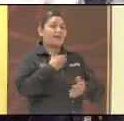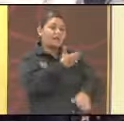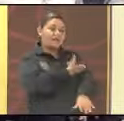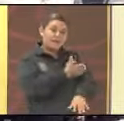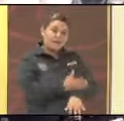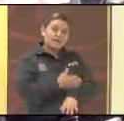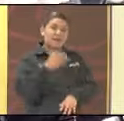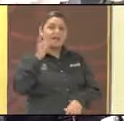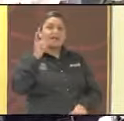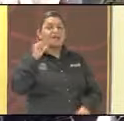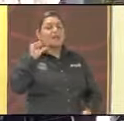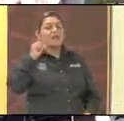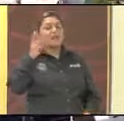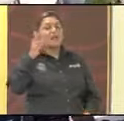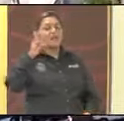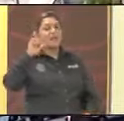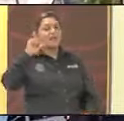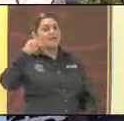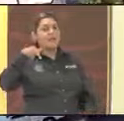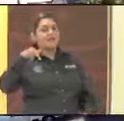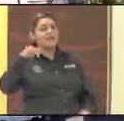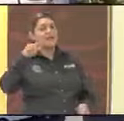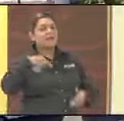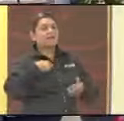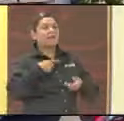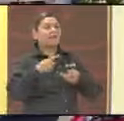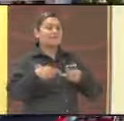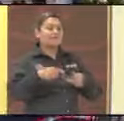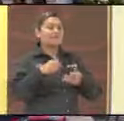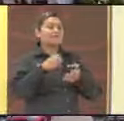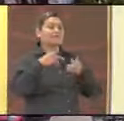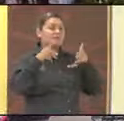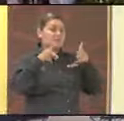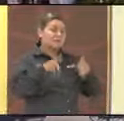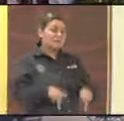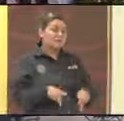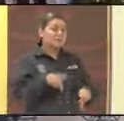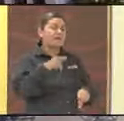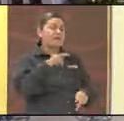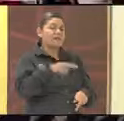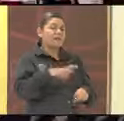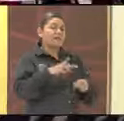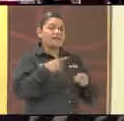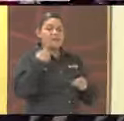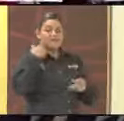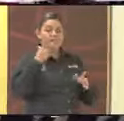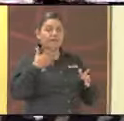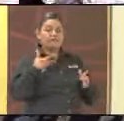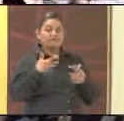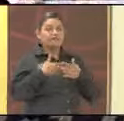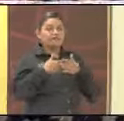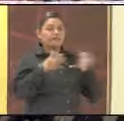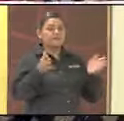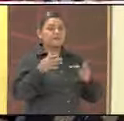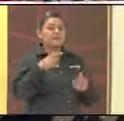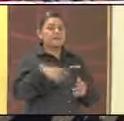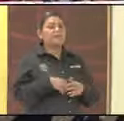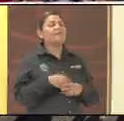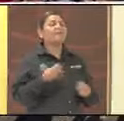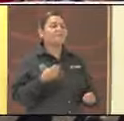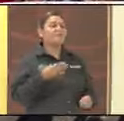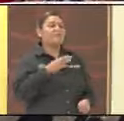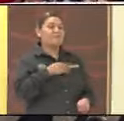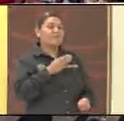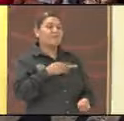sido promotor, impulsor de este cementerio, ¿verdad? Ya están ahí la entrada y pues, qué bueno,